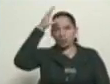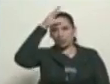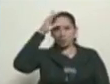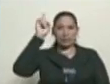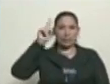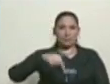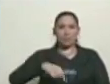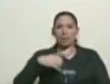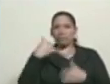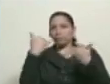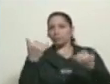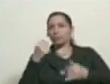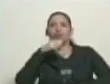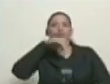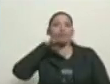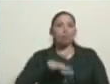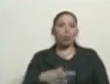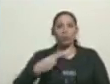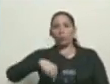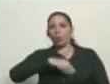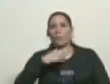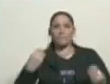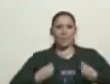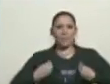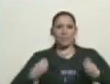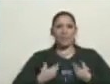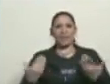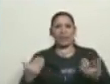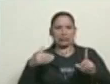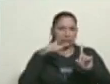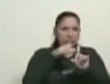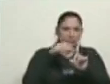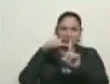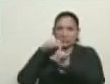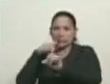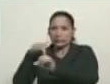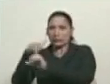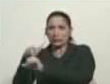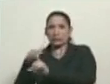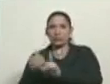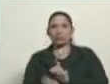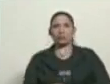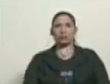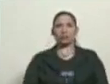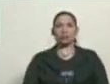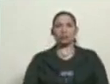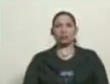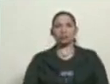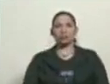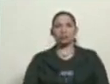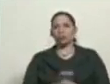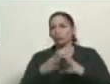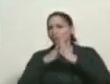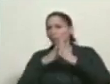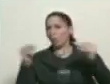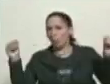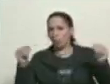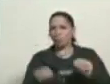del momento histórico que estamos viviendo, de asedio, de amenaza, de agresiones de todo